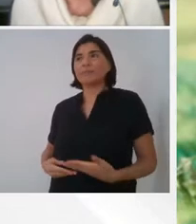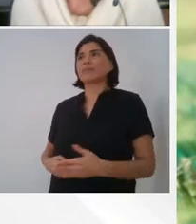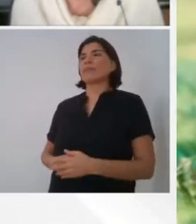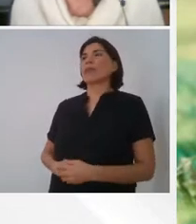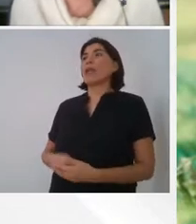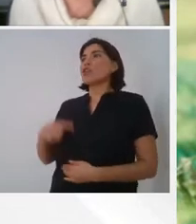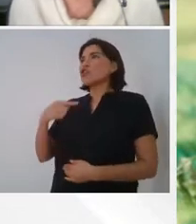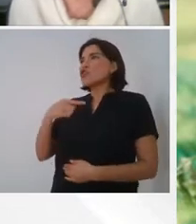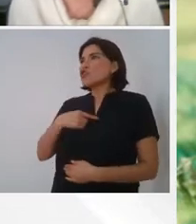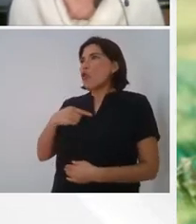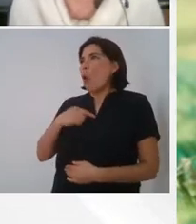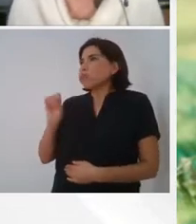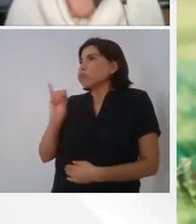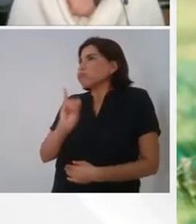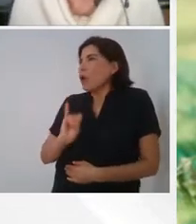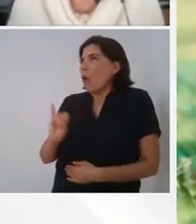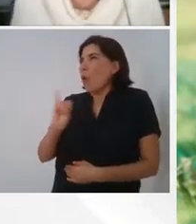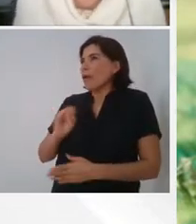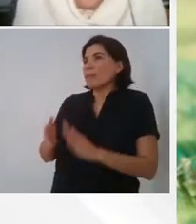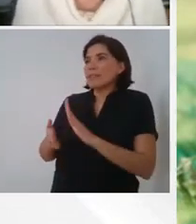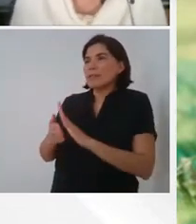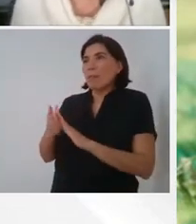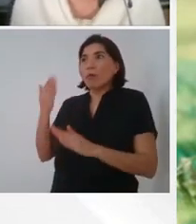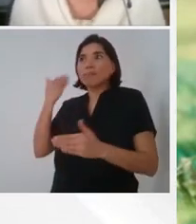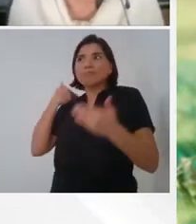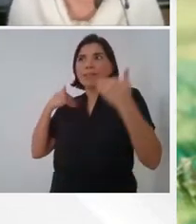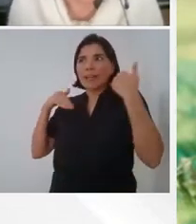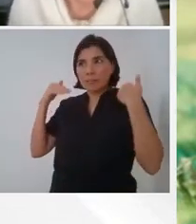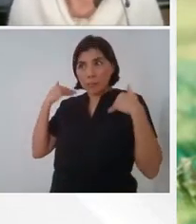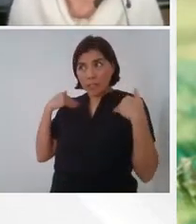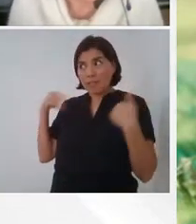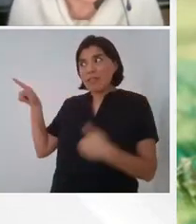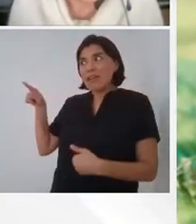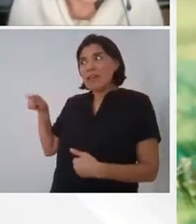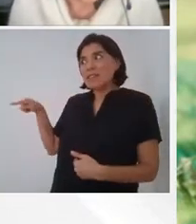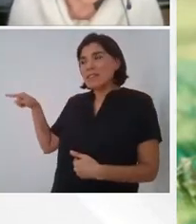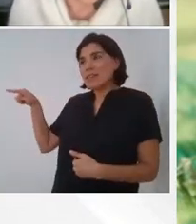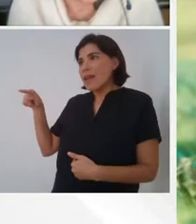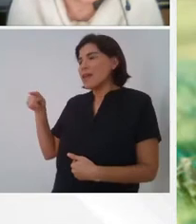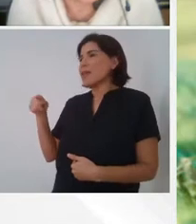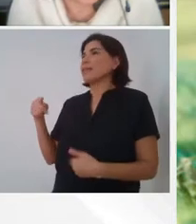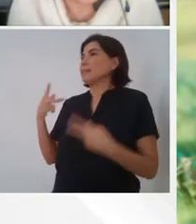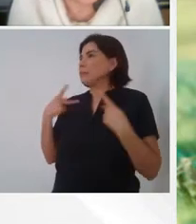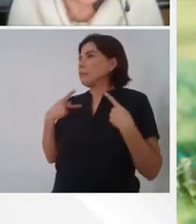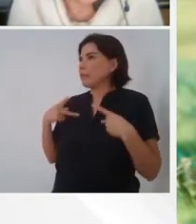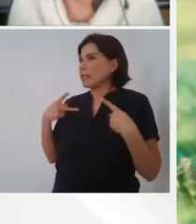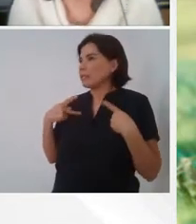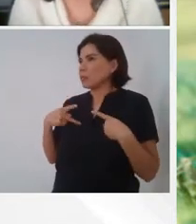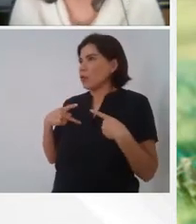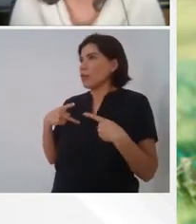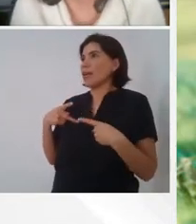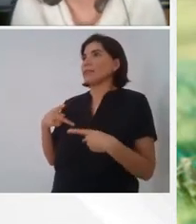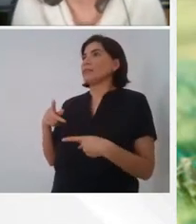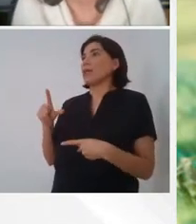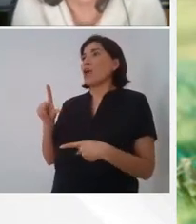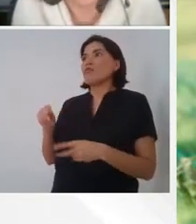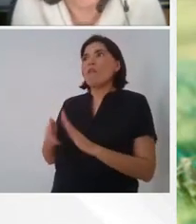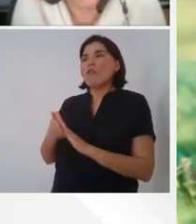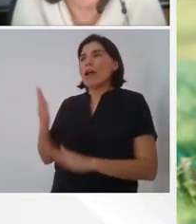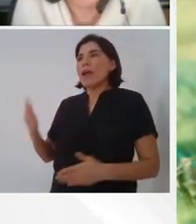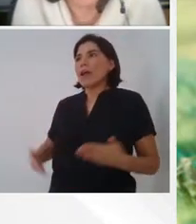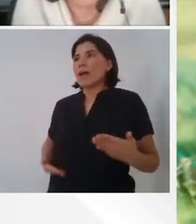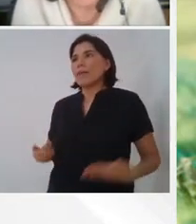bailar, todos los días serían iguales y yo no tendría vacaciones. Fue así como el principito domesticó al